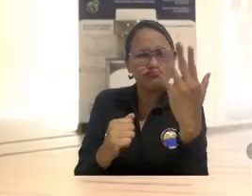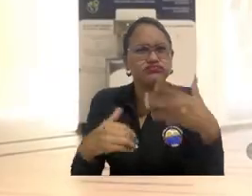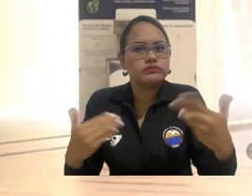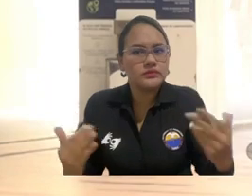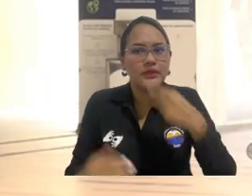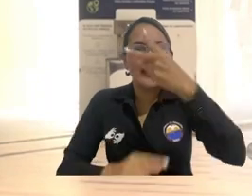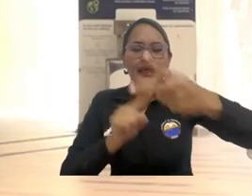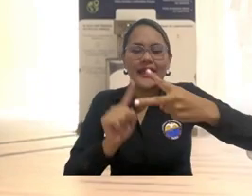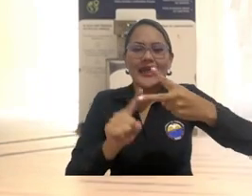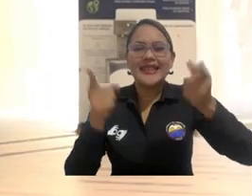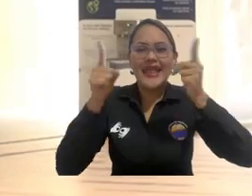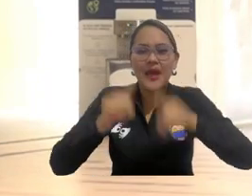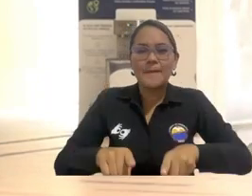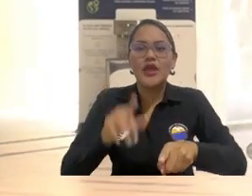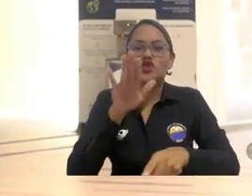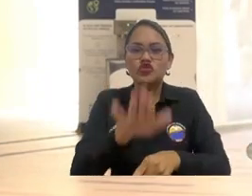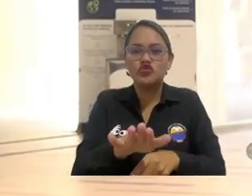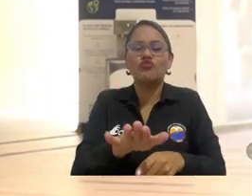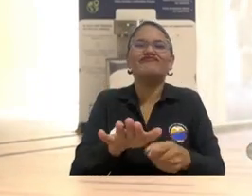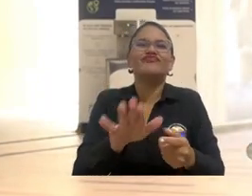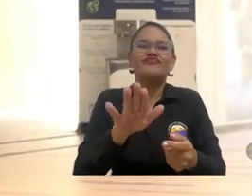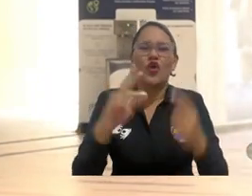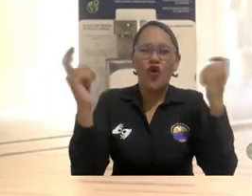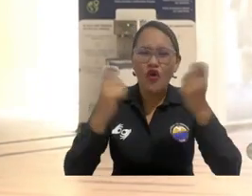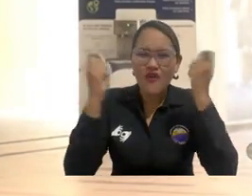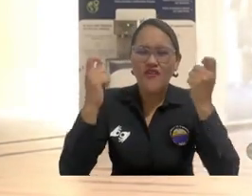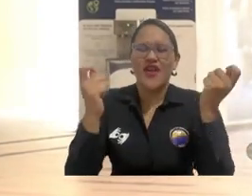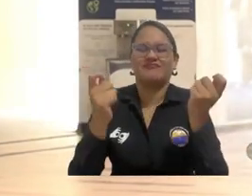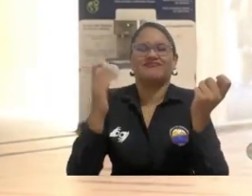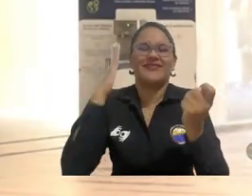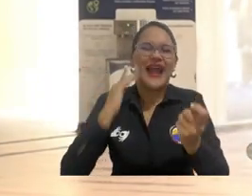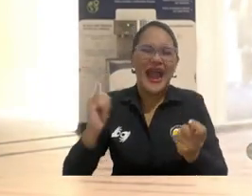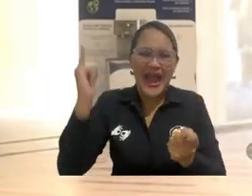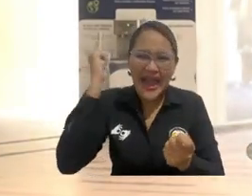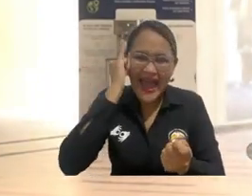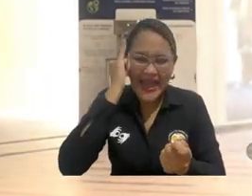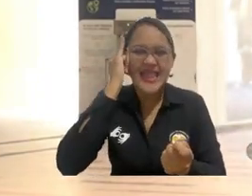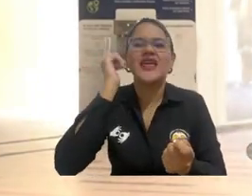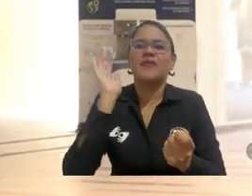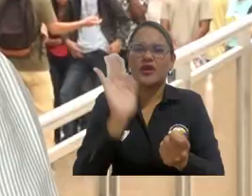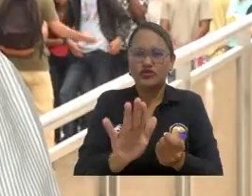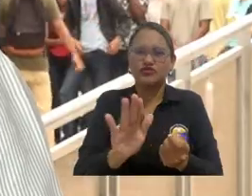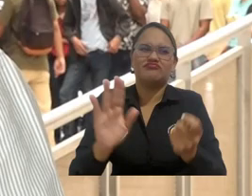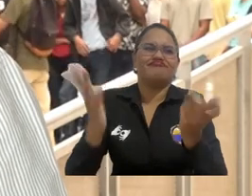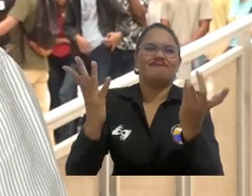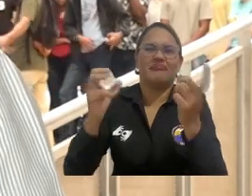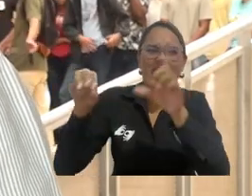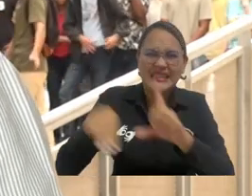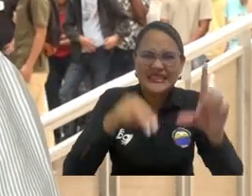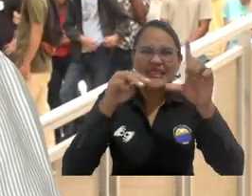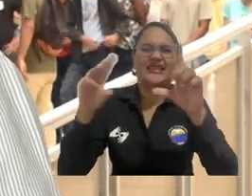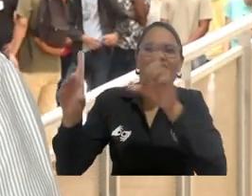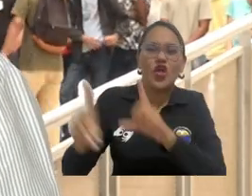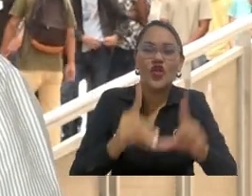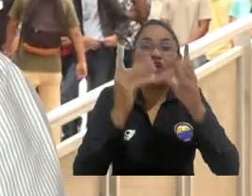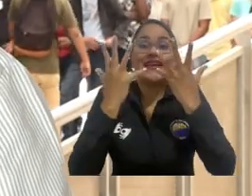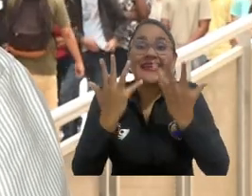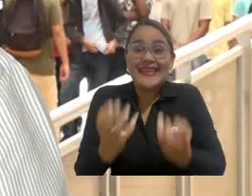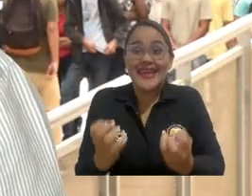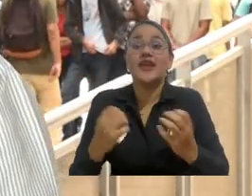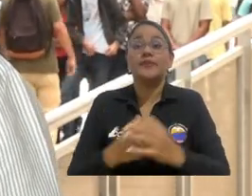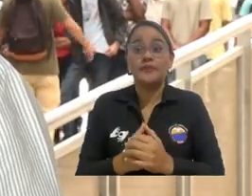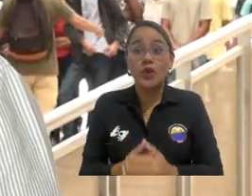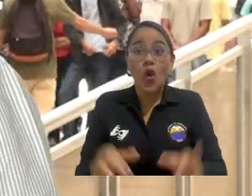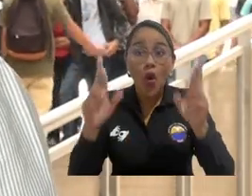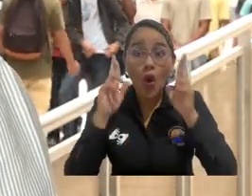la posibilidad de oferta académica posgradual a nivel de maestría y doctorado. Que la formación a nivel de país